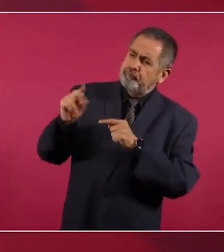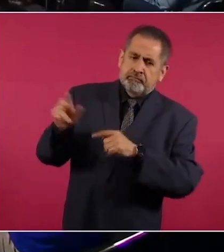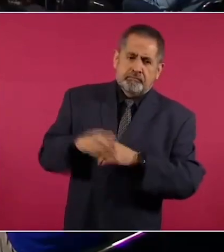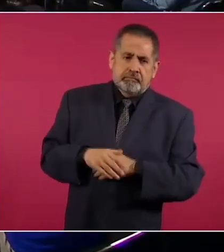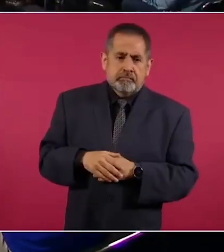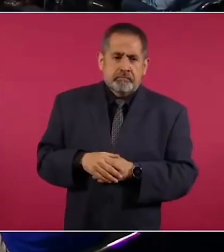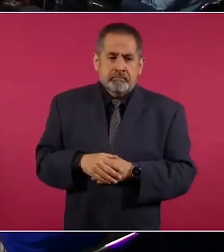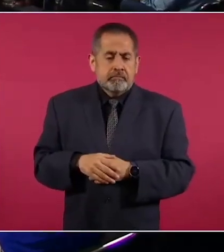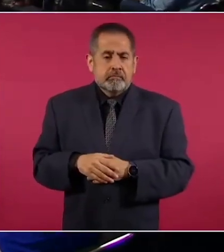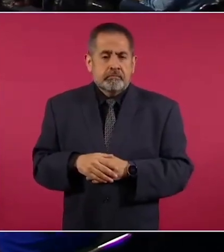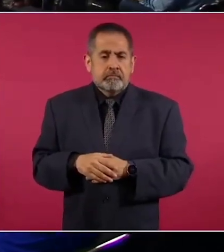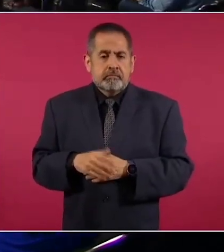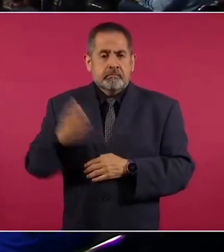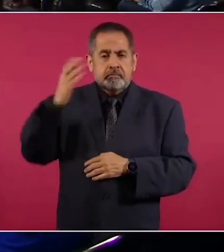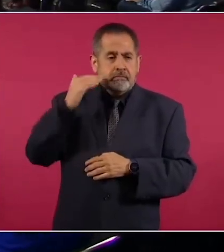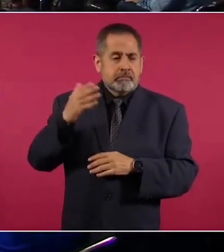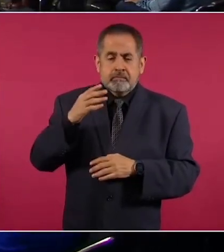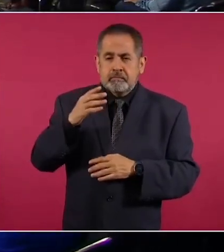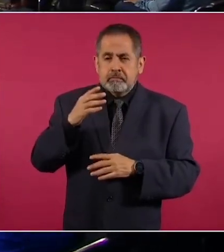antes no era tan sutil